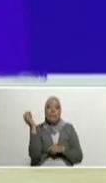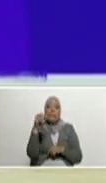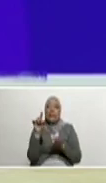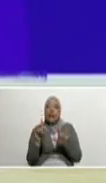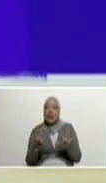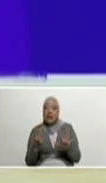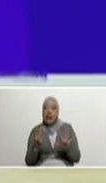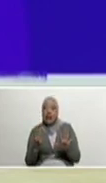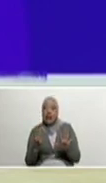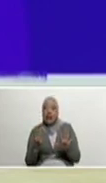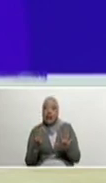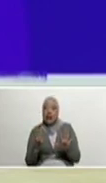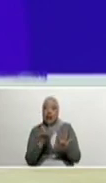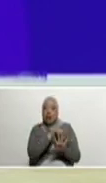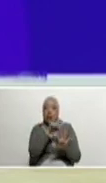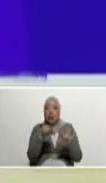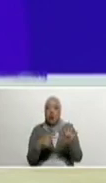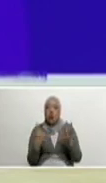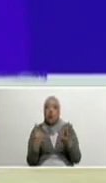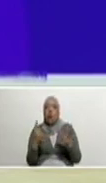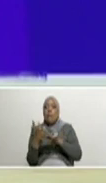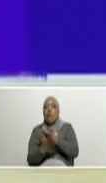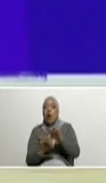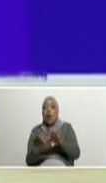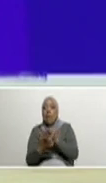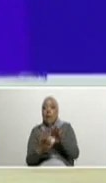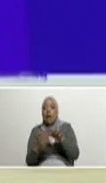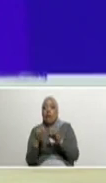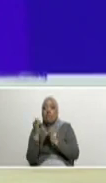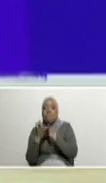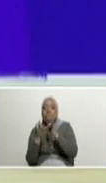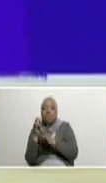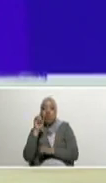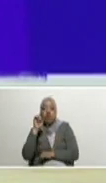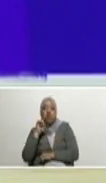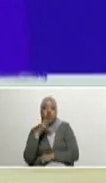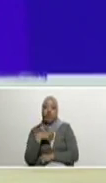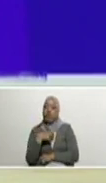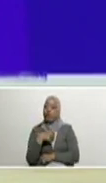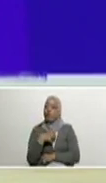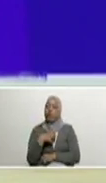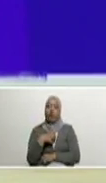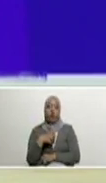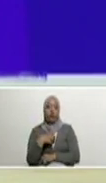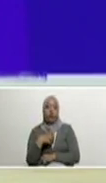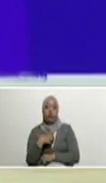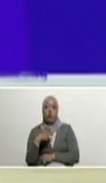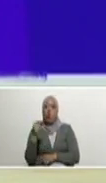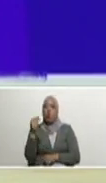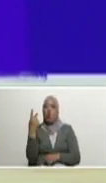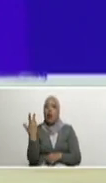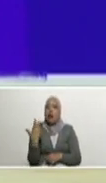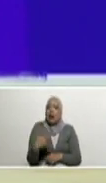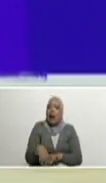una de cada seis mujeres tiene problemas de fertilidad. Y ustedes saben lo caro que